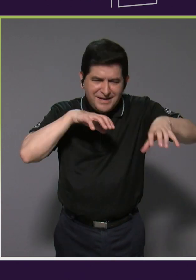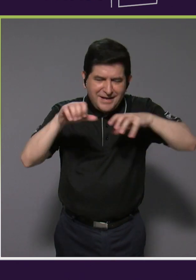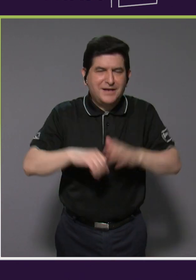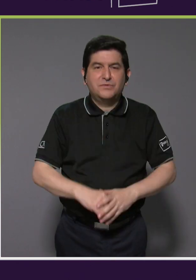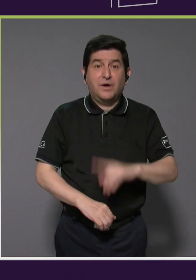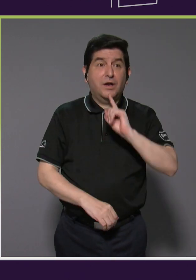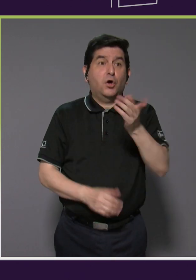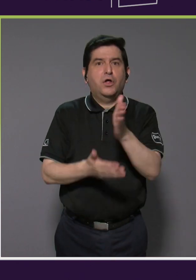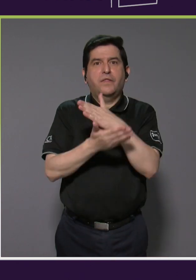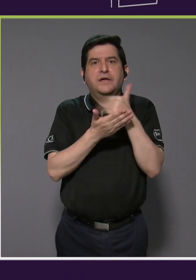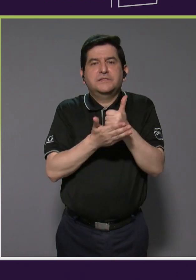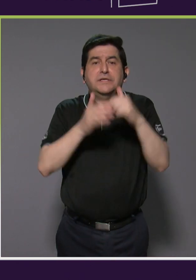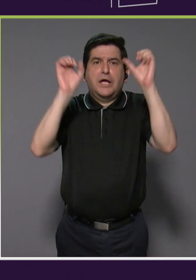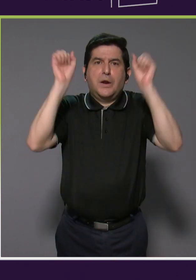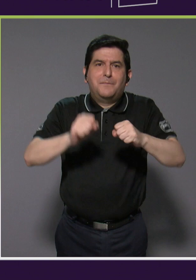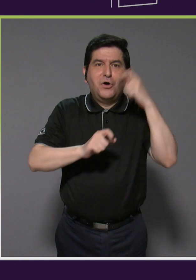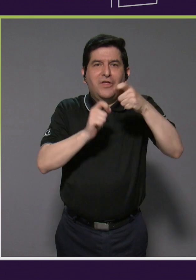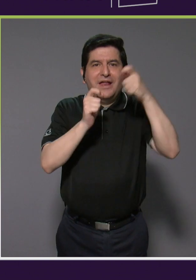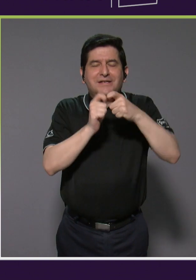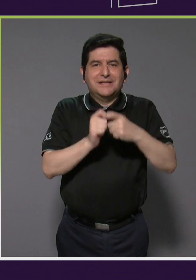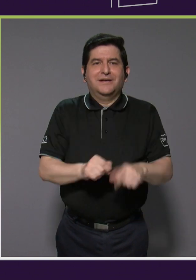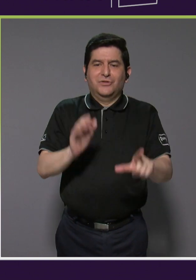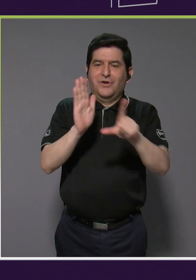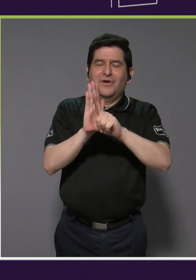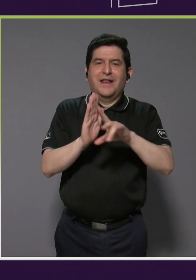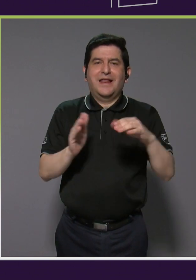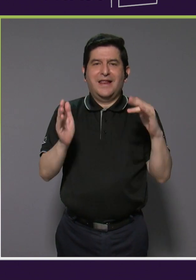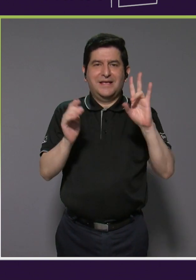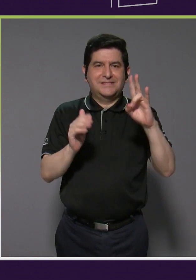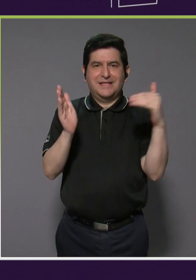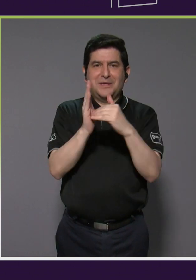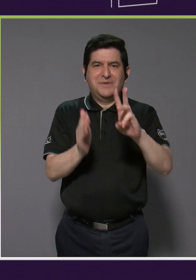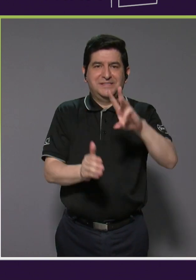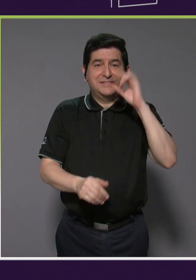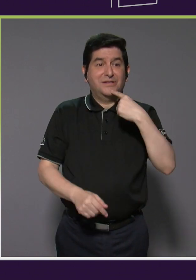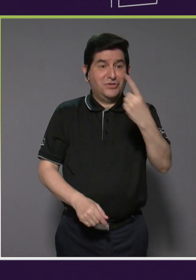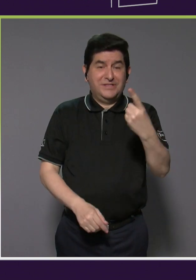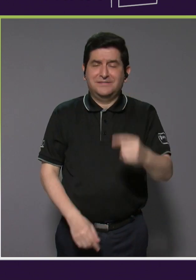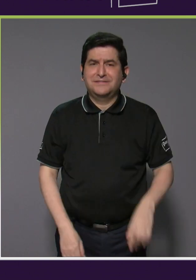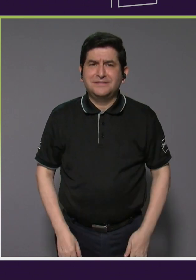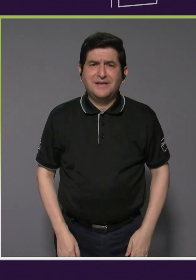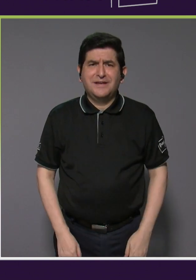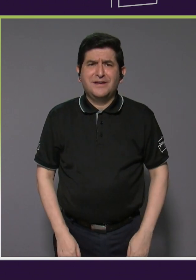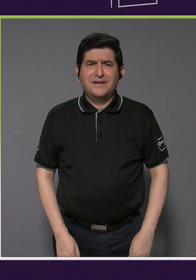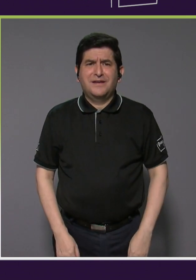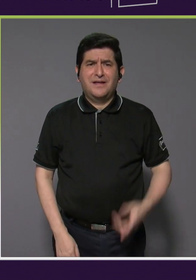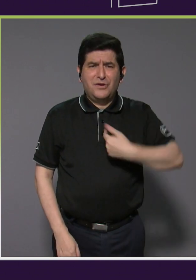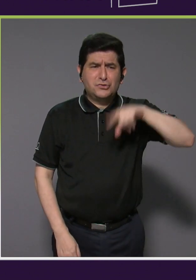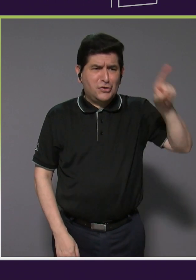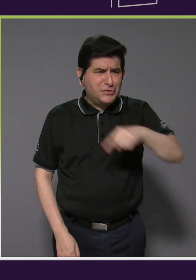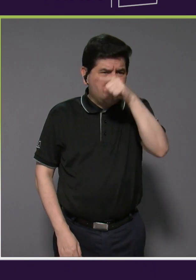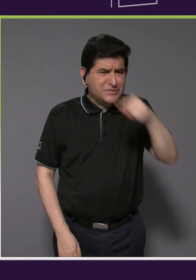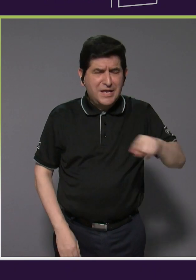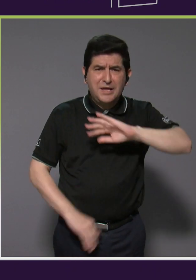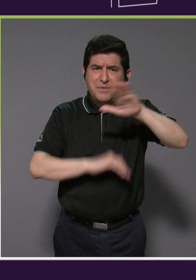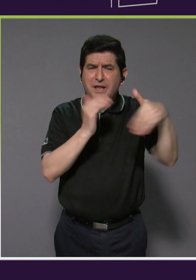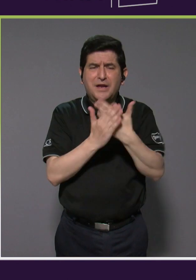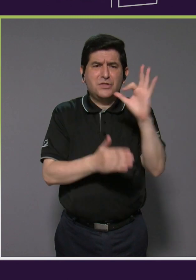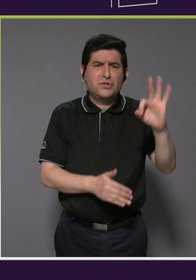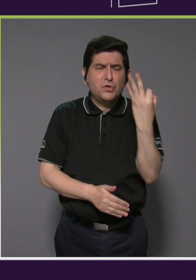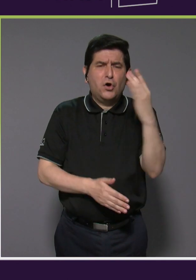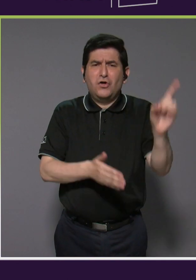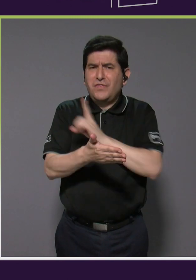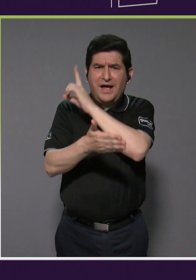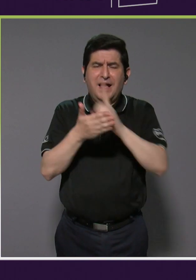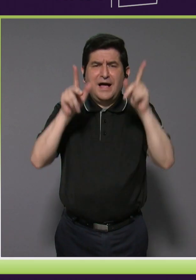algo que pueda ser justo lo que dice la ley 7600, ¿verdad? Que no debemos eliminar toda forma de discriminación